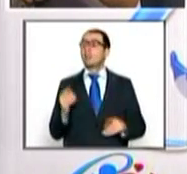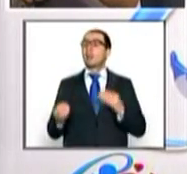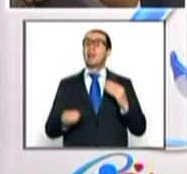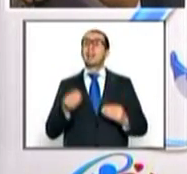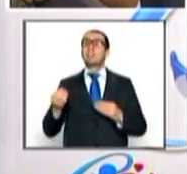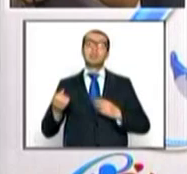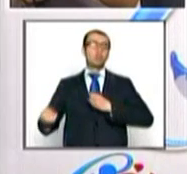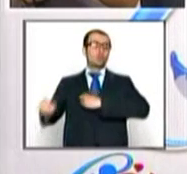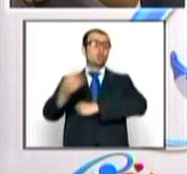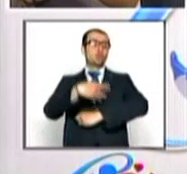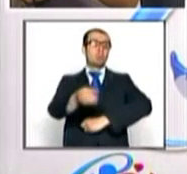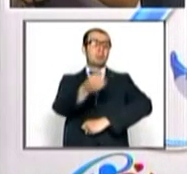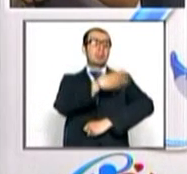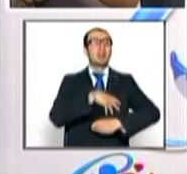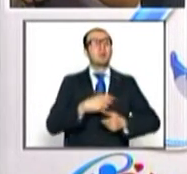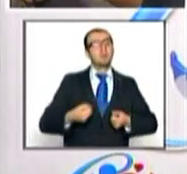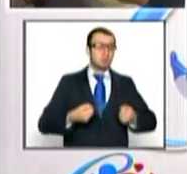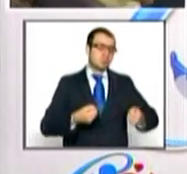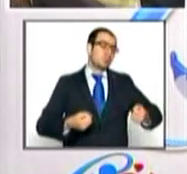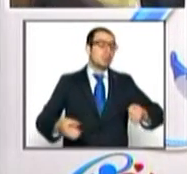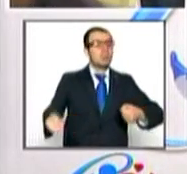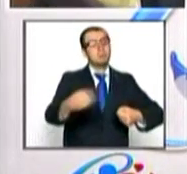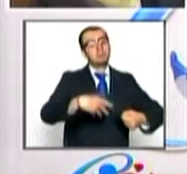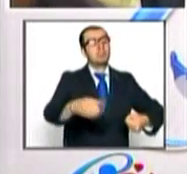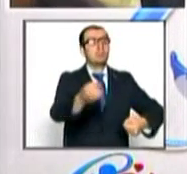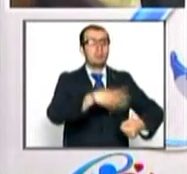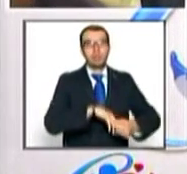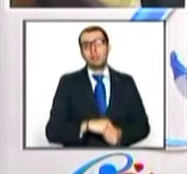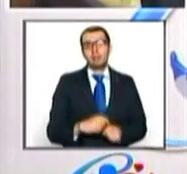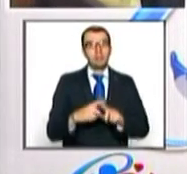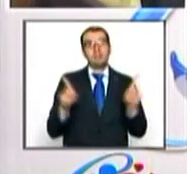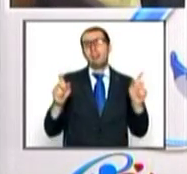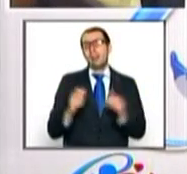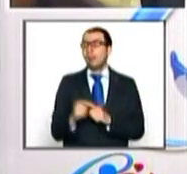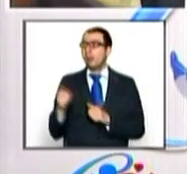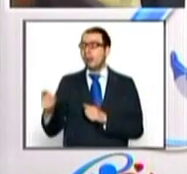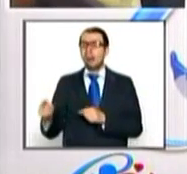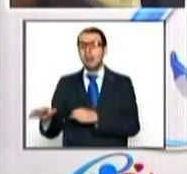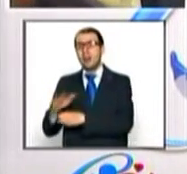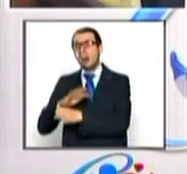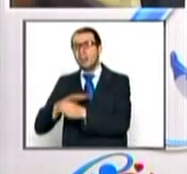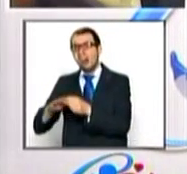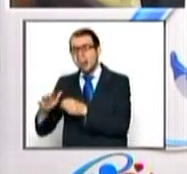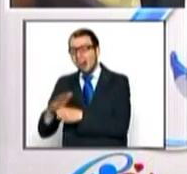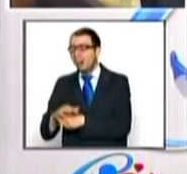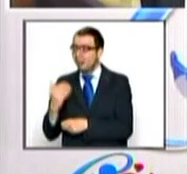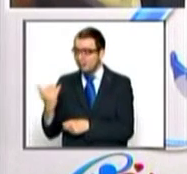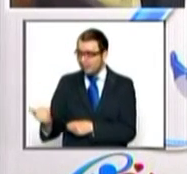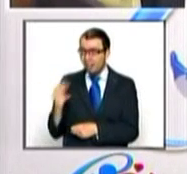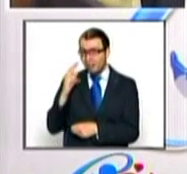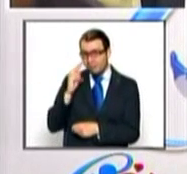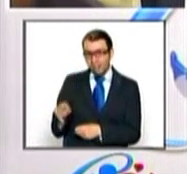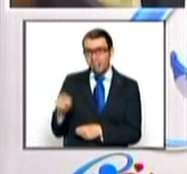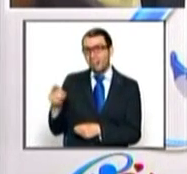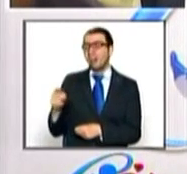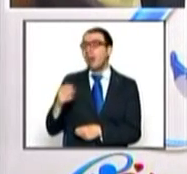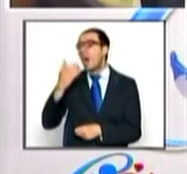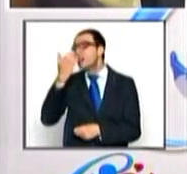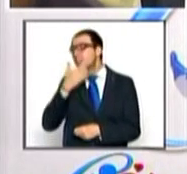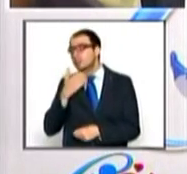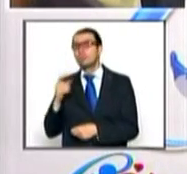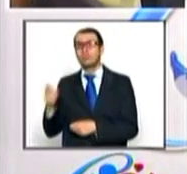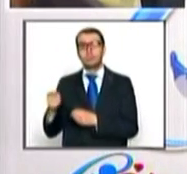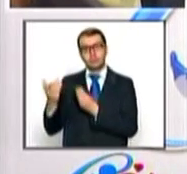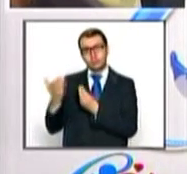supermercados, no en galerías. Y entonces es muy distinto yo ver aquí una fruta, un tomate como estaba allí,